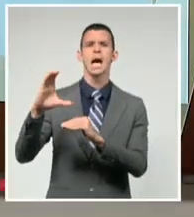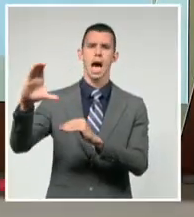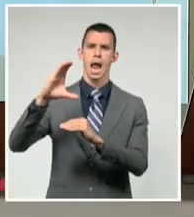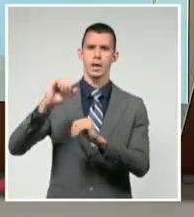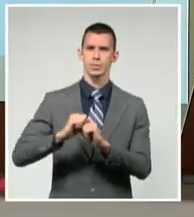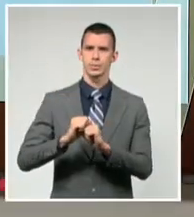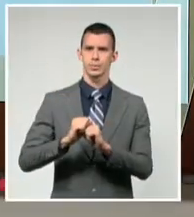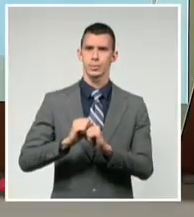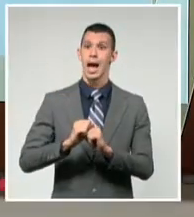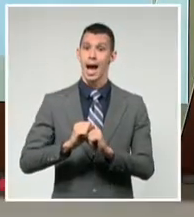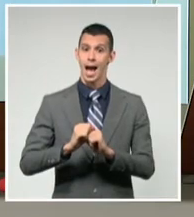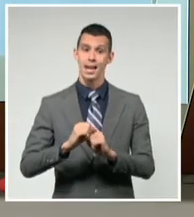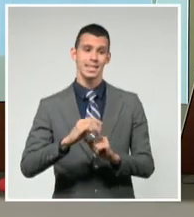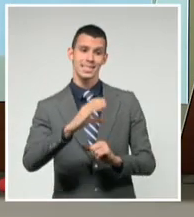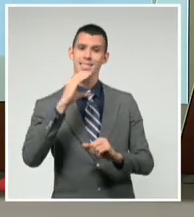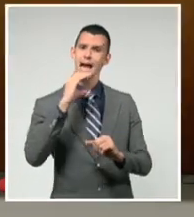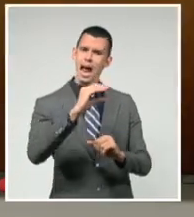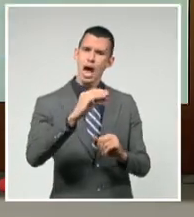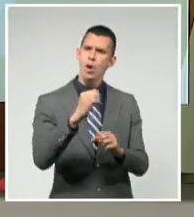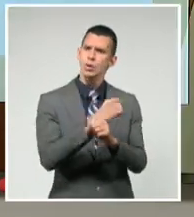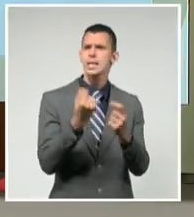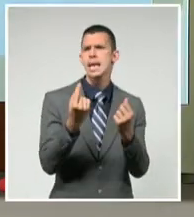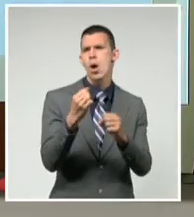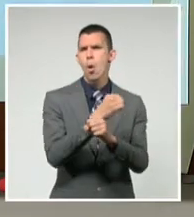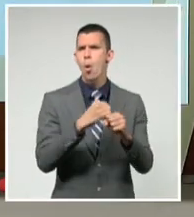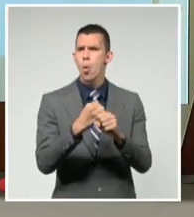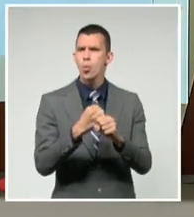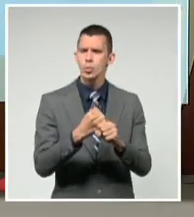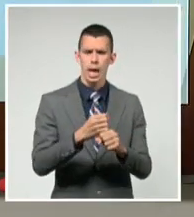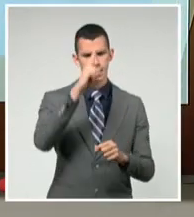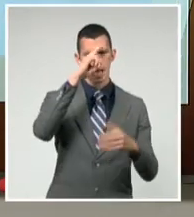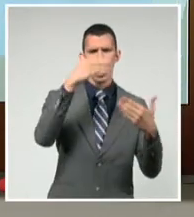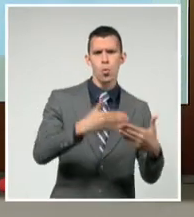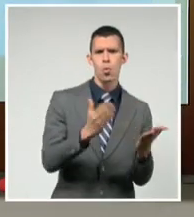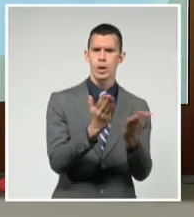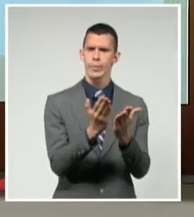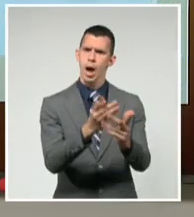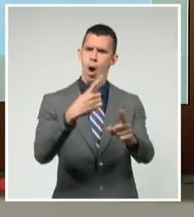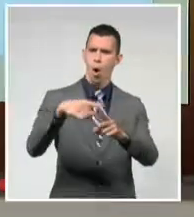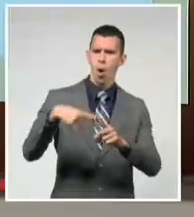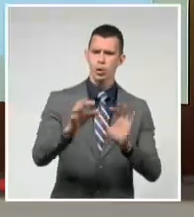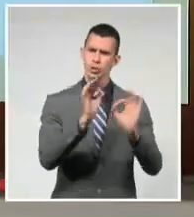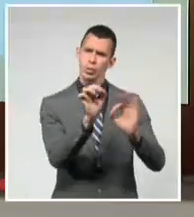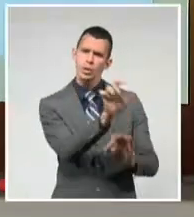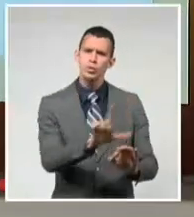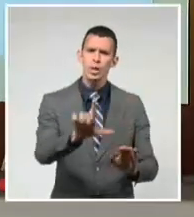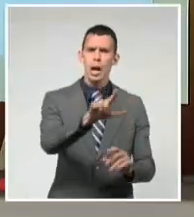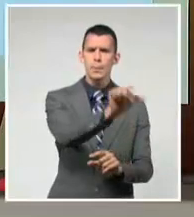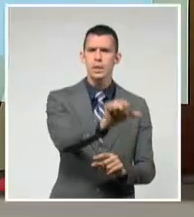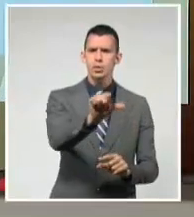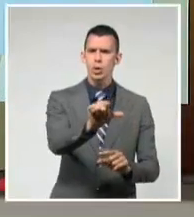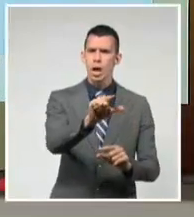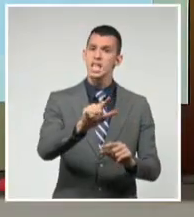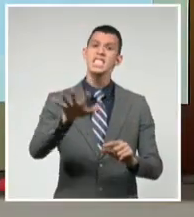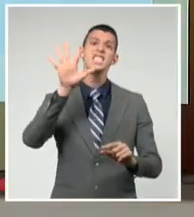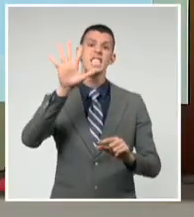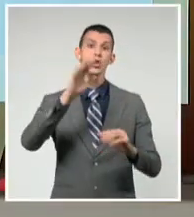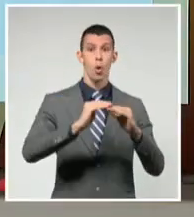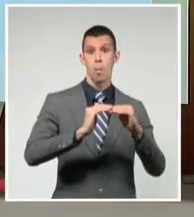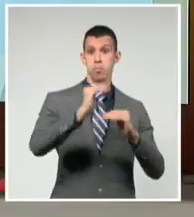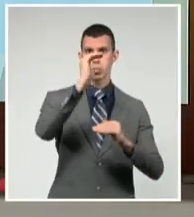en 5 veces alejandro gil fernández vice primer ministro ratificó la importancia de ejecutar las cuatro tareas contenidas en el